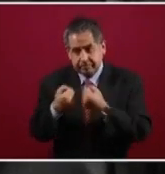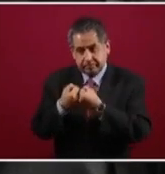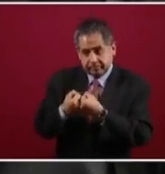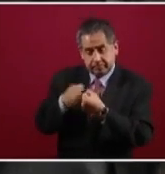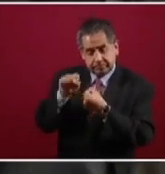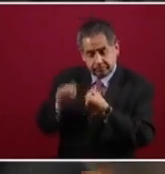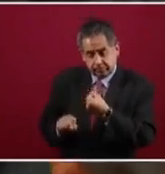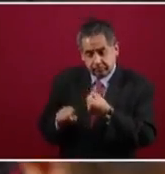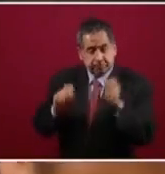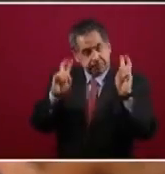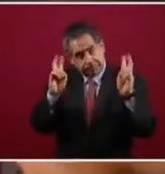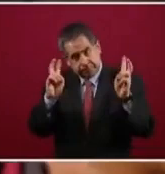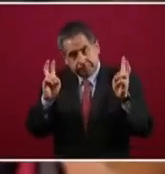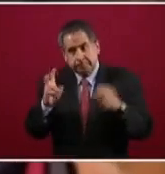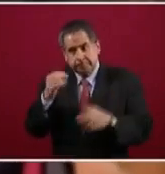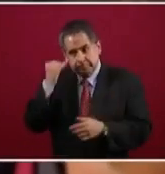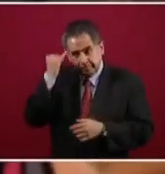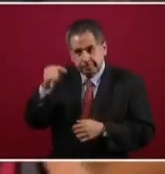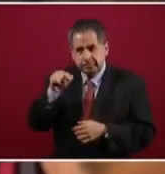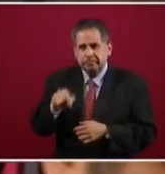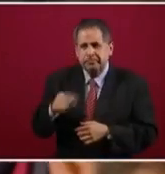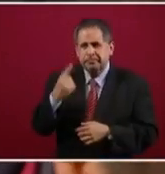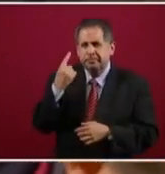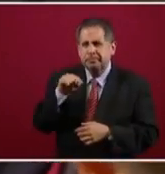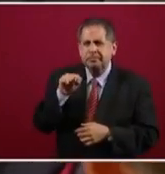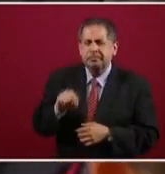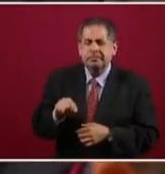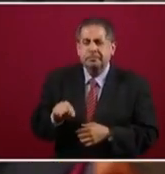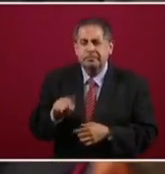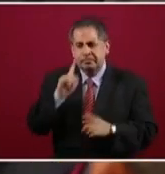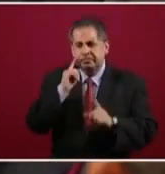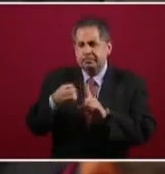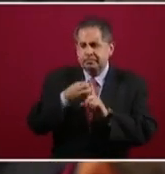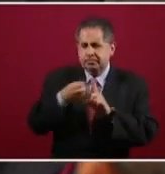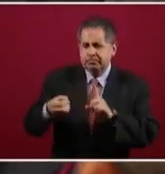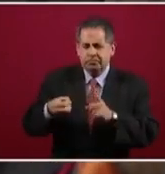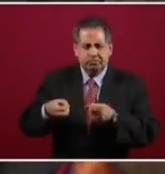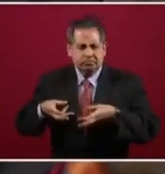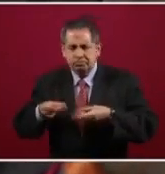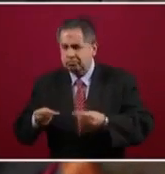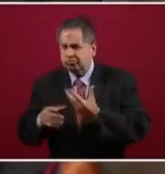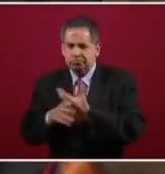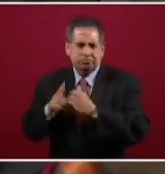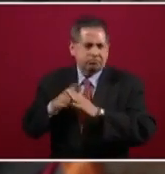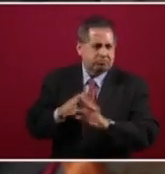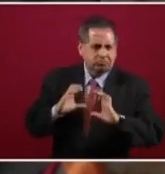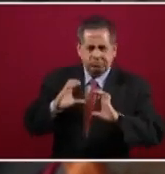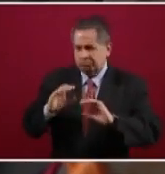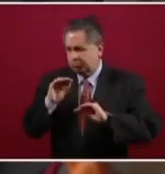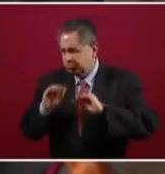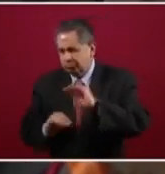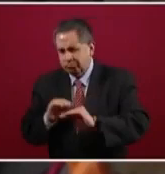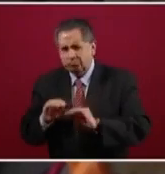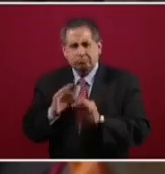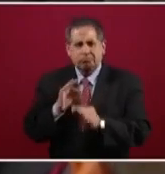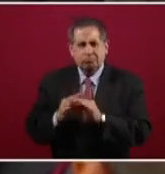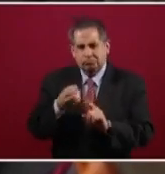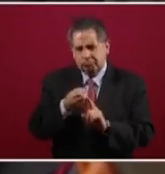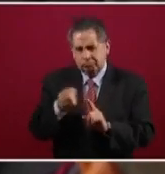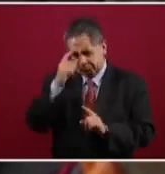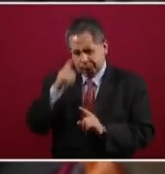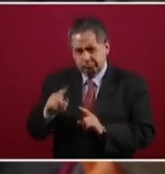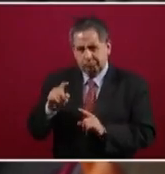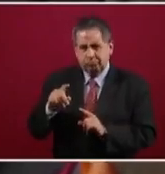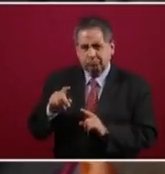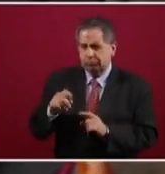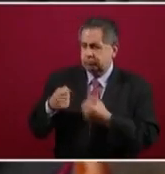sur, supuestamente para ordenar el flujo migratorio, crear infraestructura y sacar del